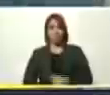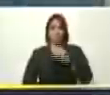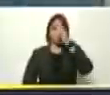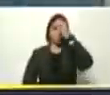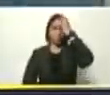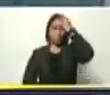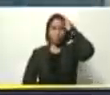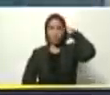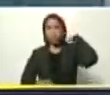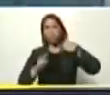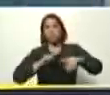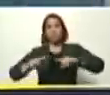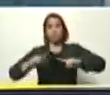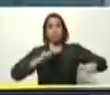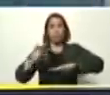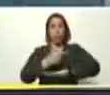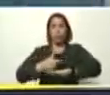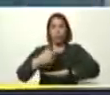que gobiernen